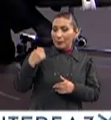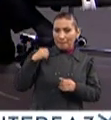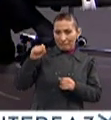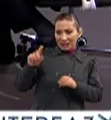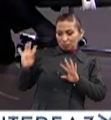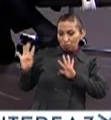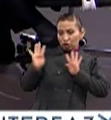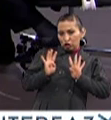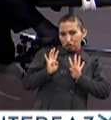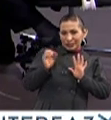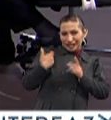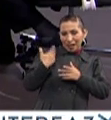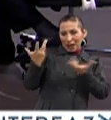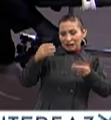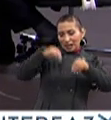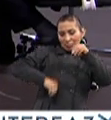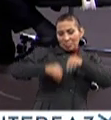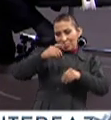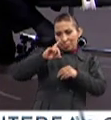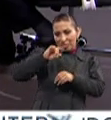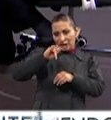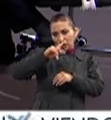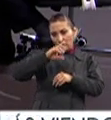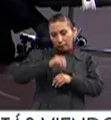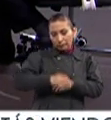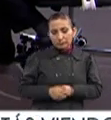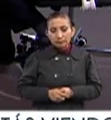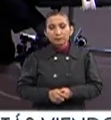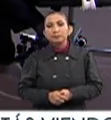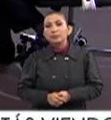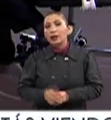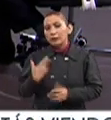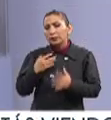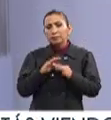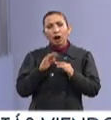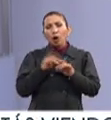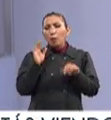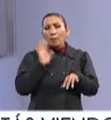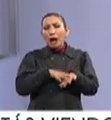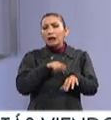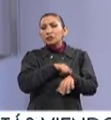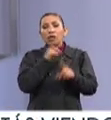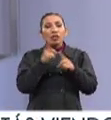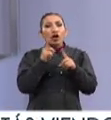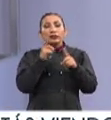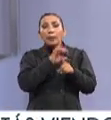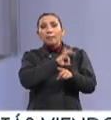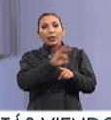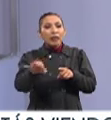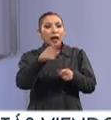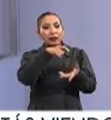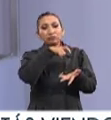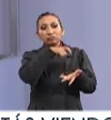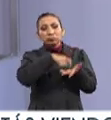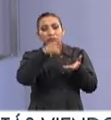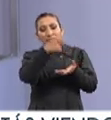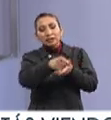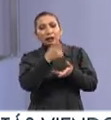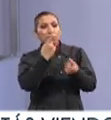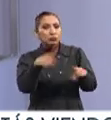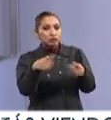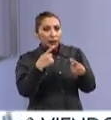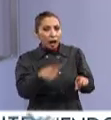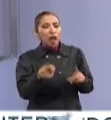los colaboradores con los que realizaste este disco. Y bueno, pues platícanos un poco más de dónde se pueden conseguir estas